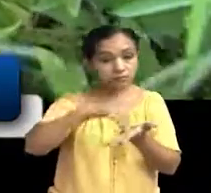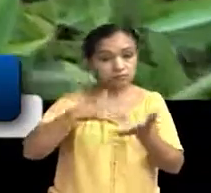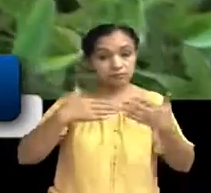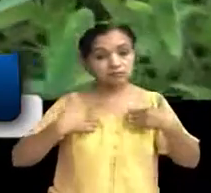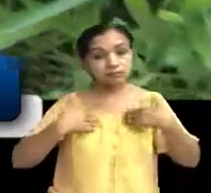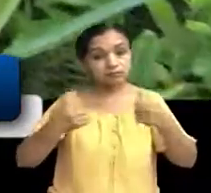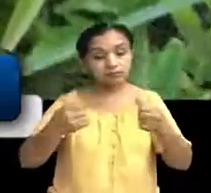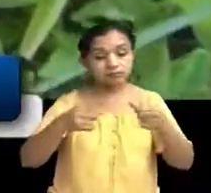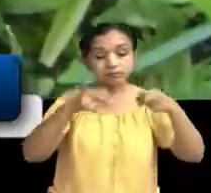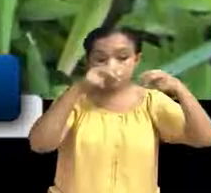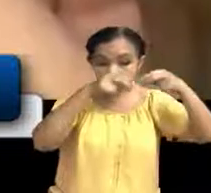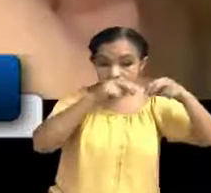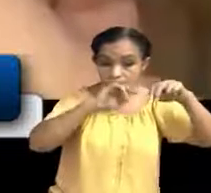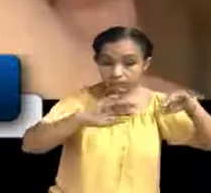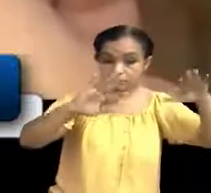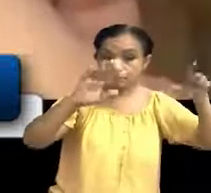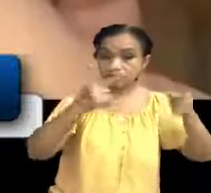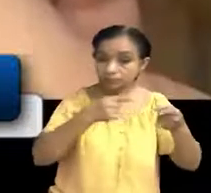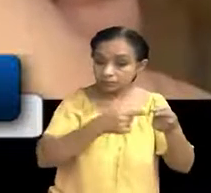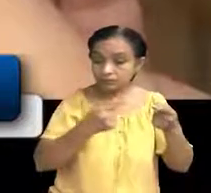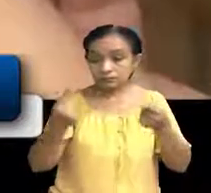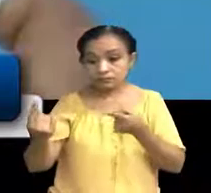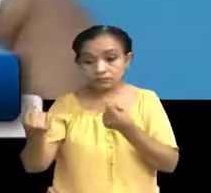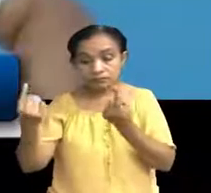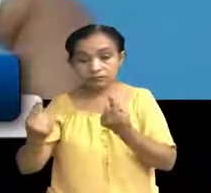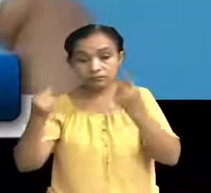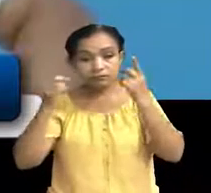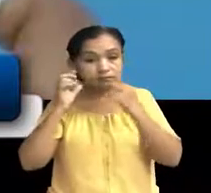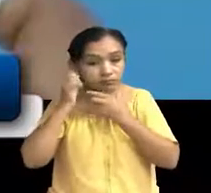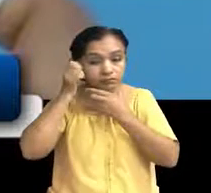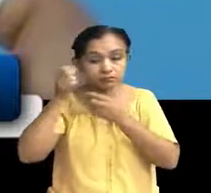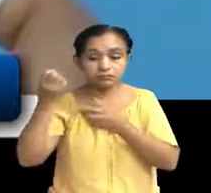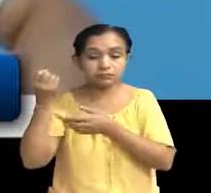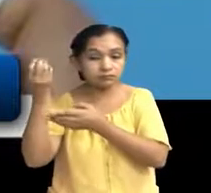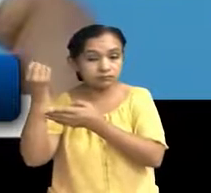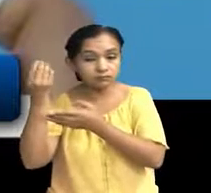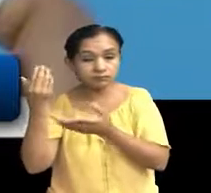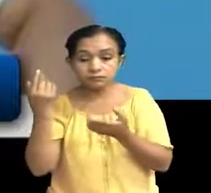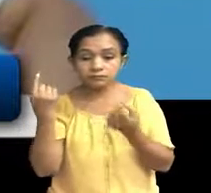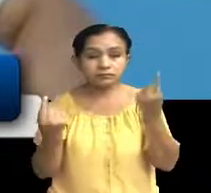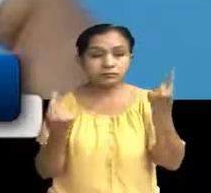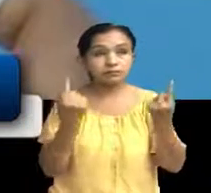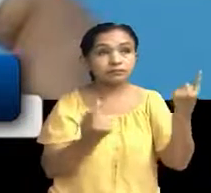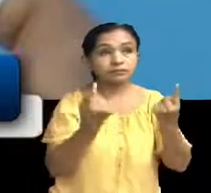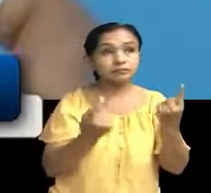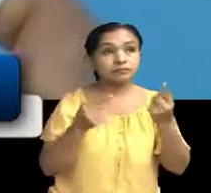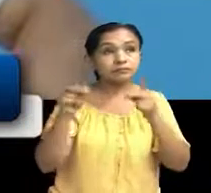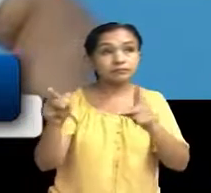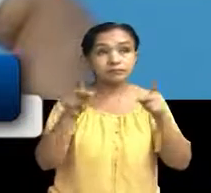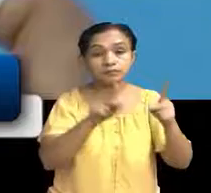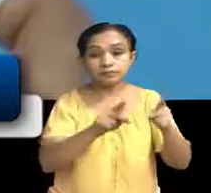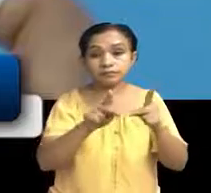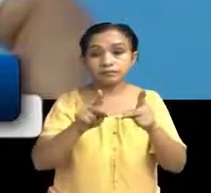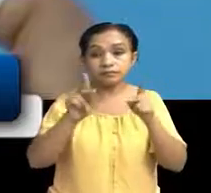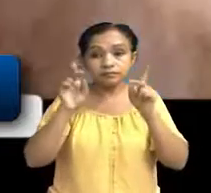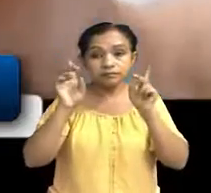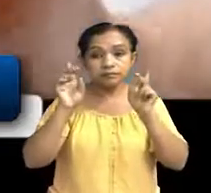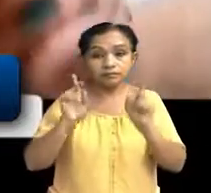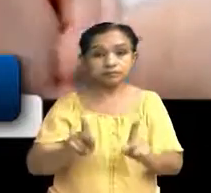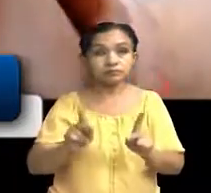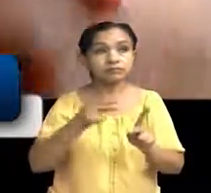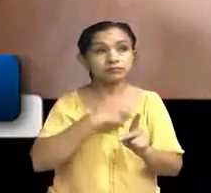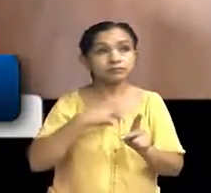la clínica de medicina natural, fisioterapia y la clínica del dolor. Entonces, una vez que el paciente decide